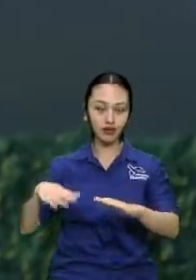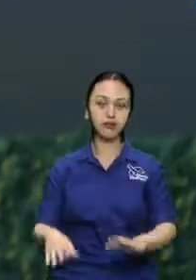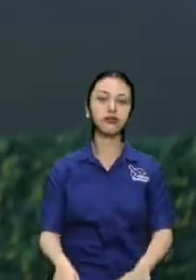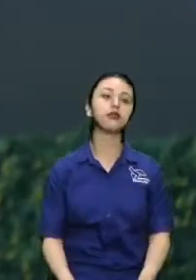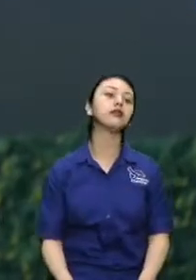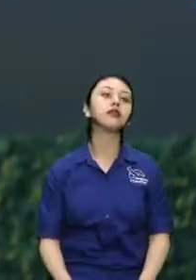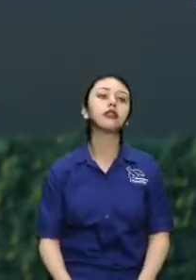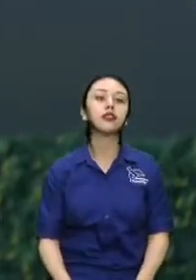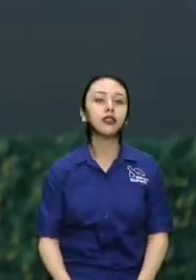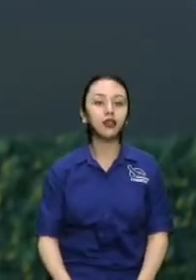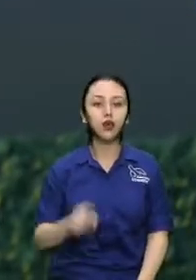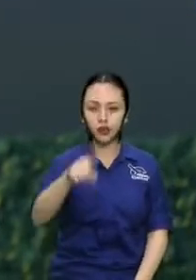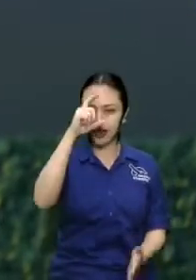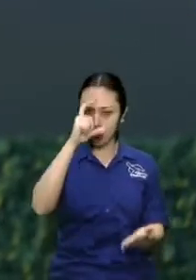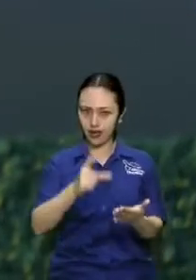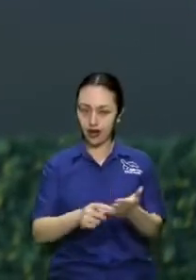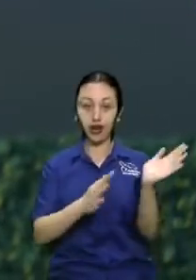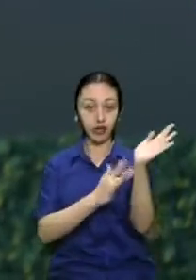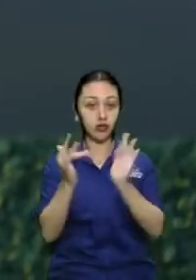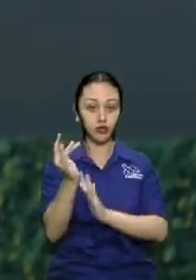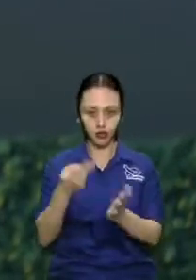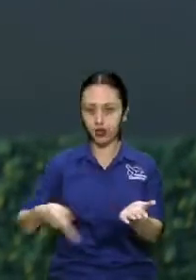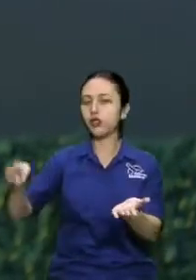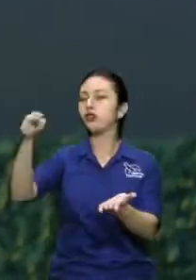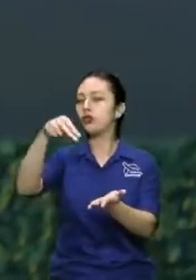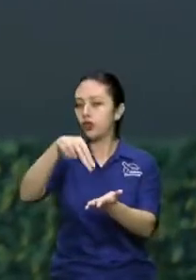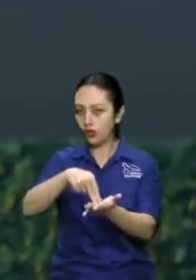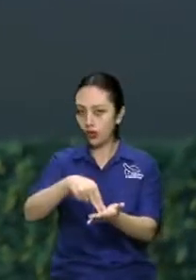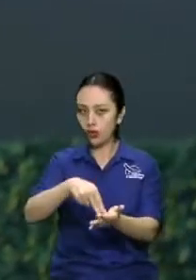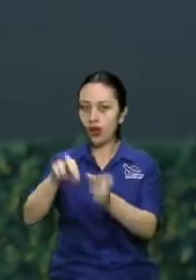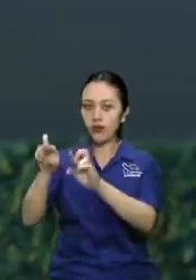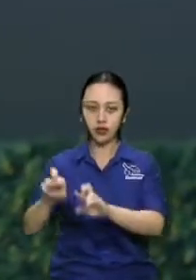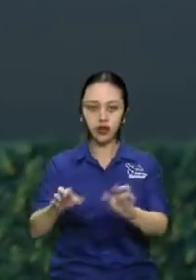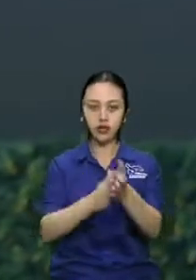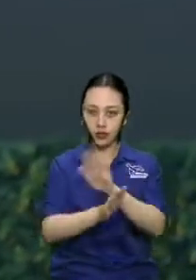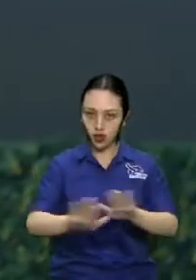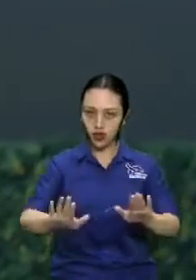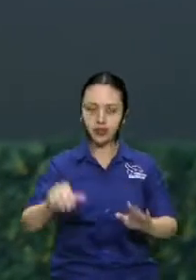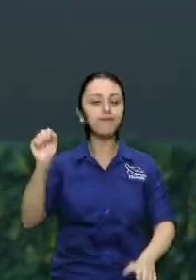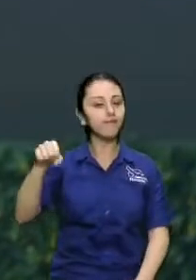¿Cree usted que lo hizo o no lo hizo? Va, entonces él dice que nosotros lo vamos a hacer.